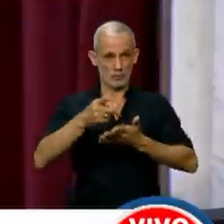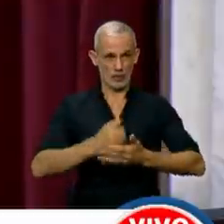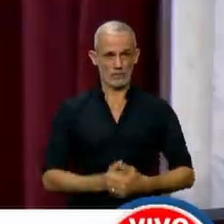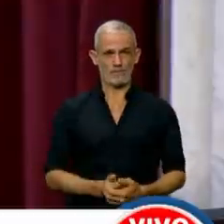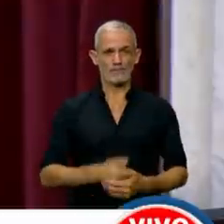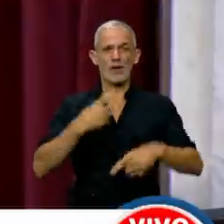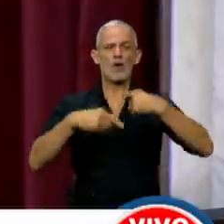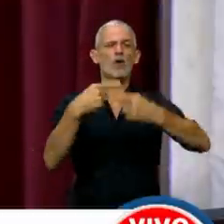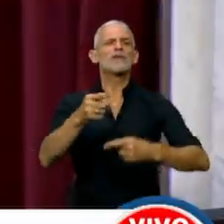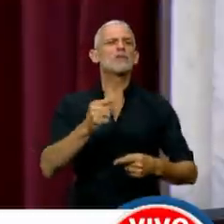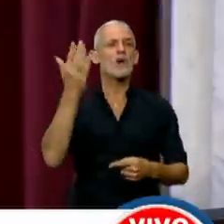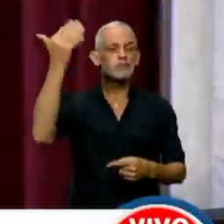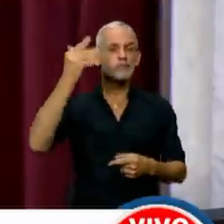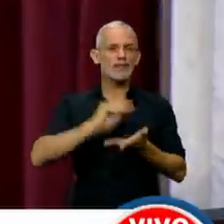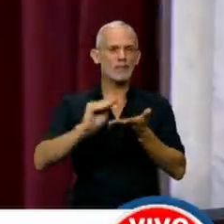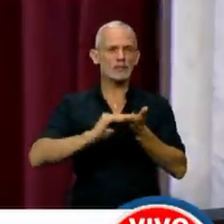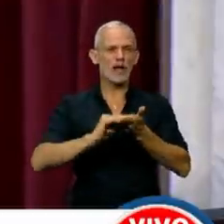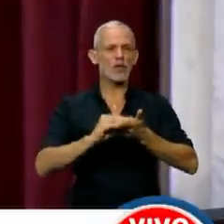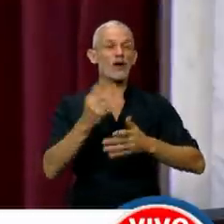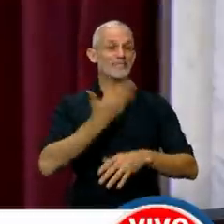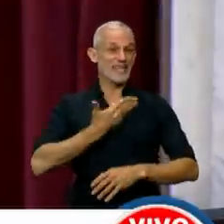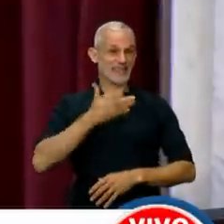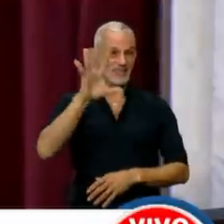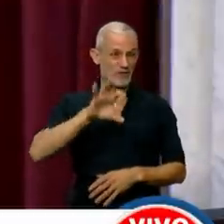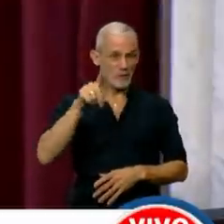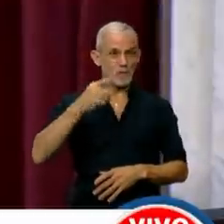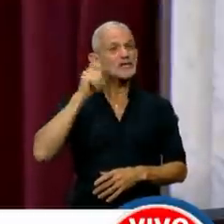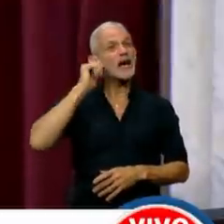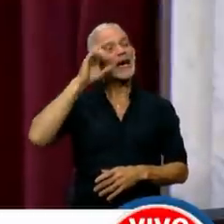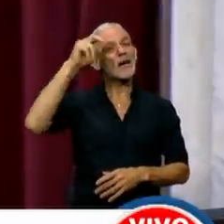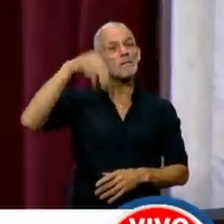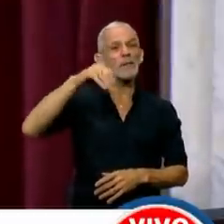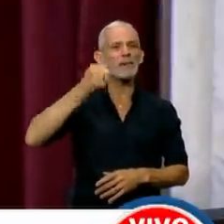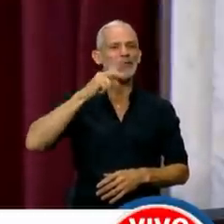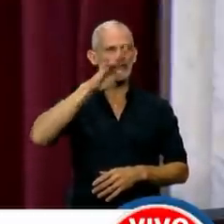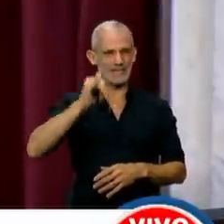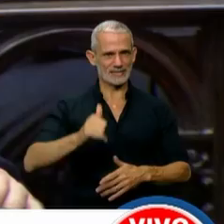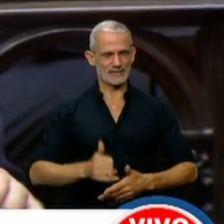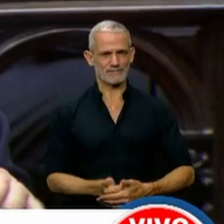continúa en el uso de la palabra el diputado por santa fe germán martínez